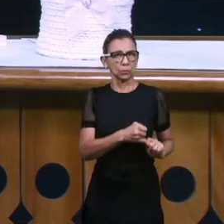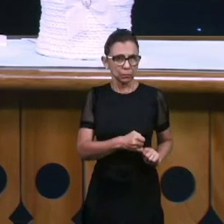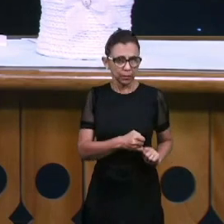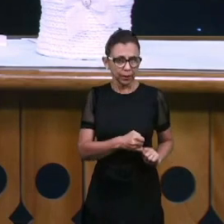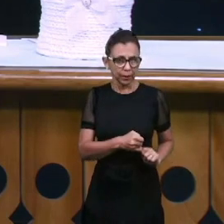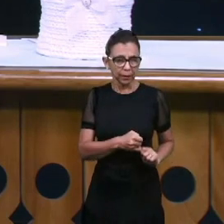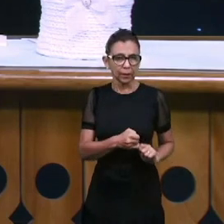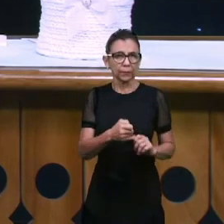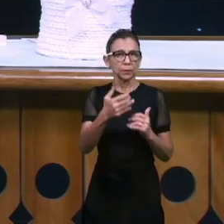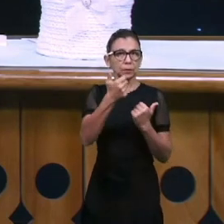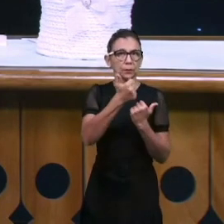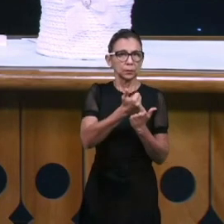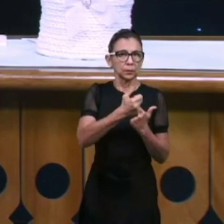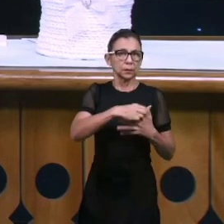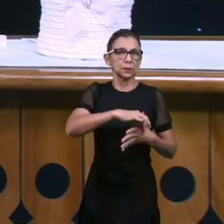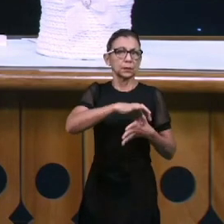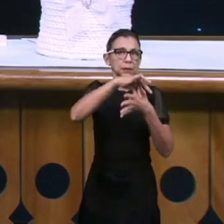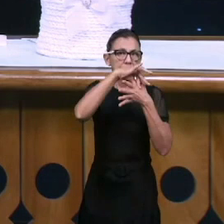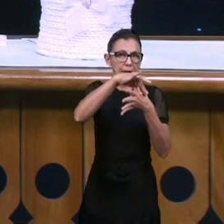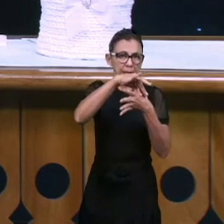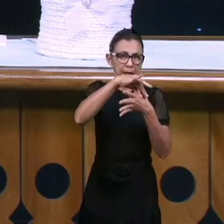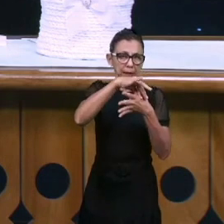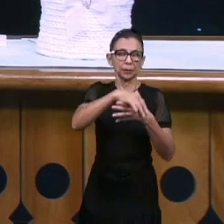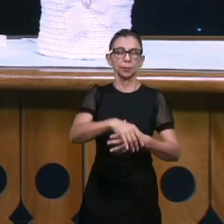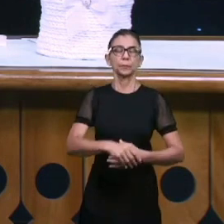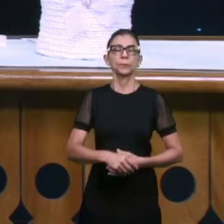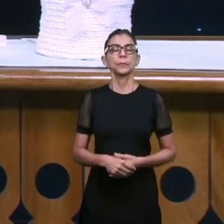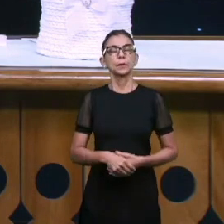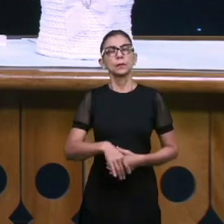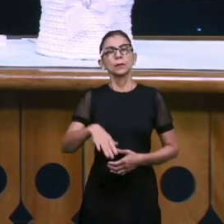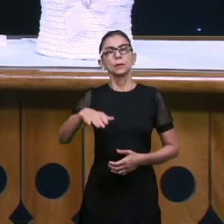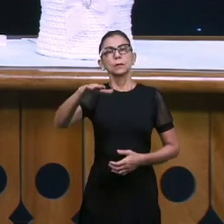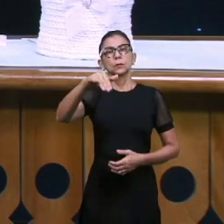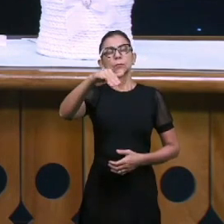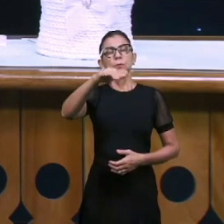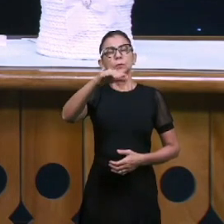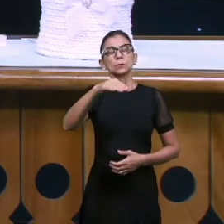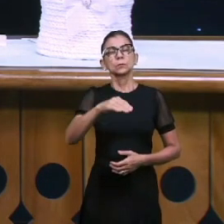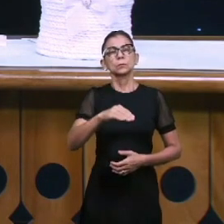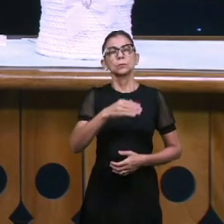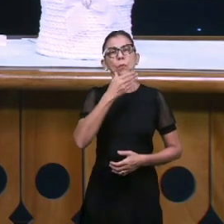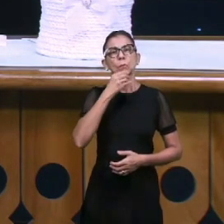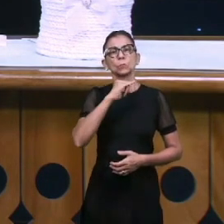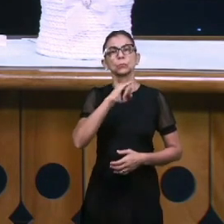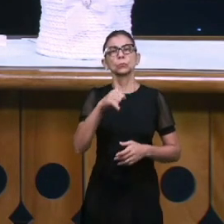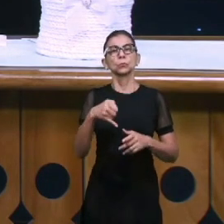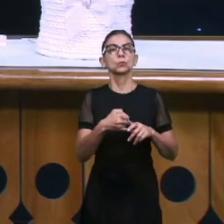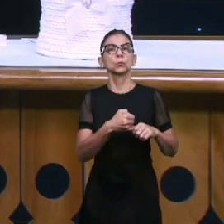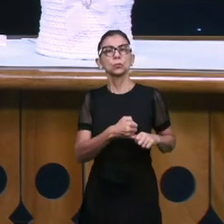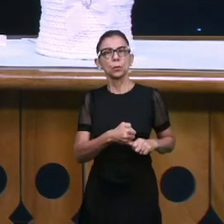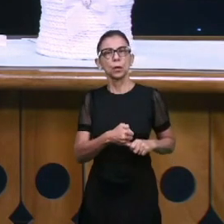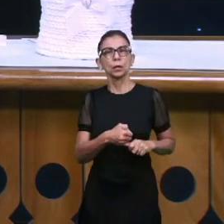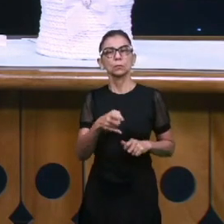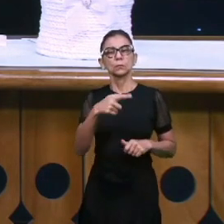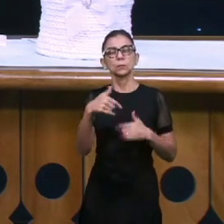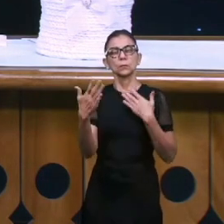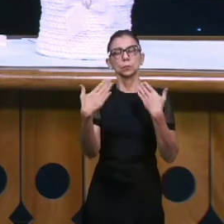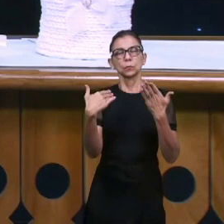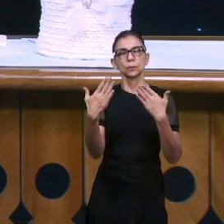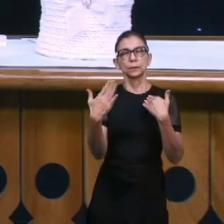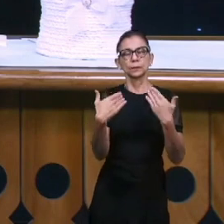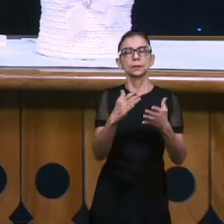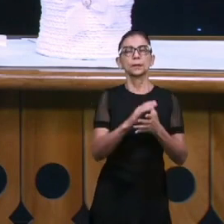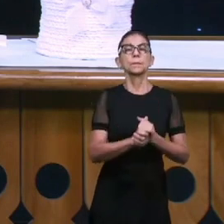será tu sustituto. Llama a Josué y ahora vamos a conversar. Moisés llama a